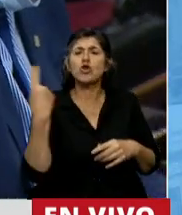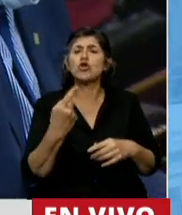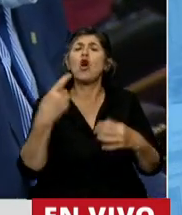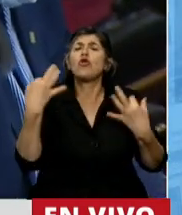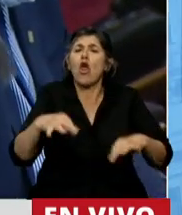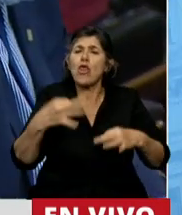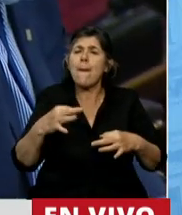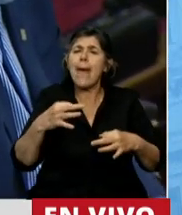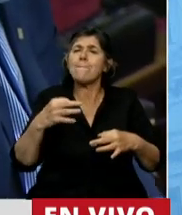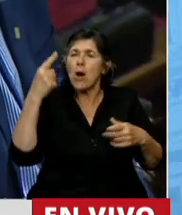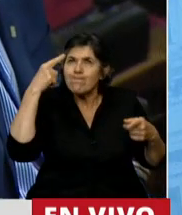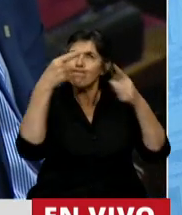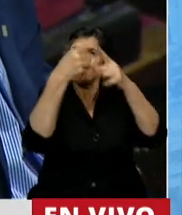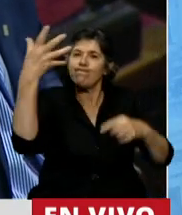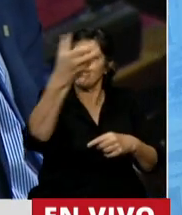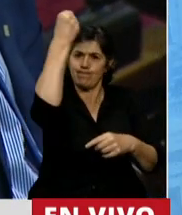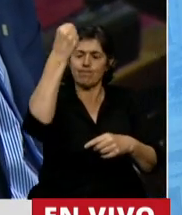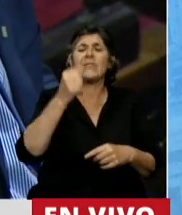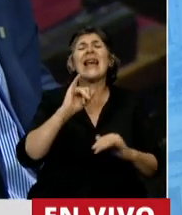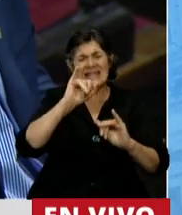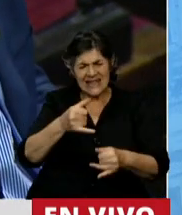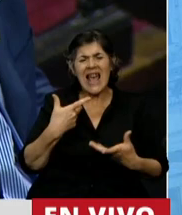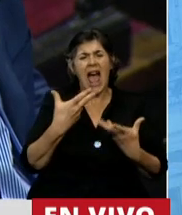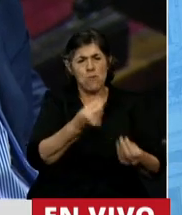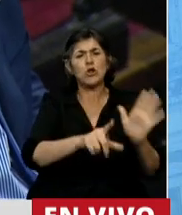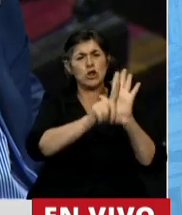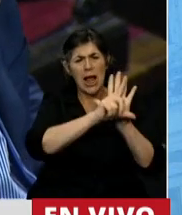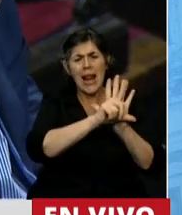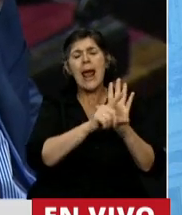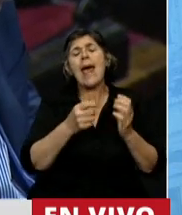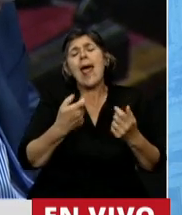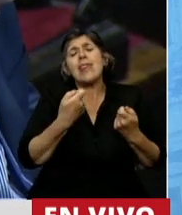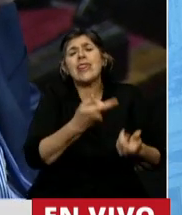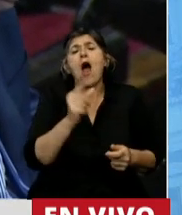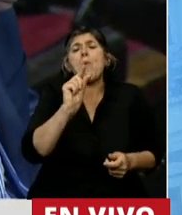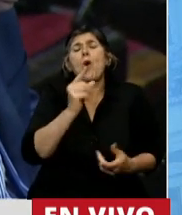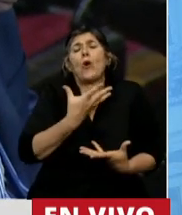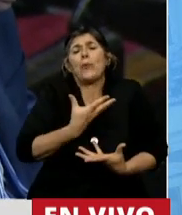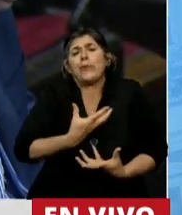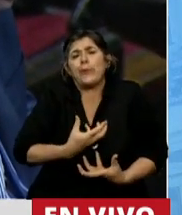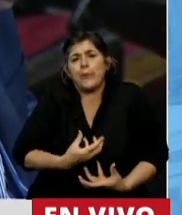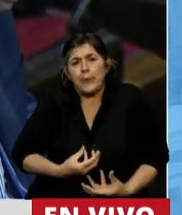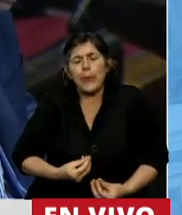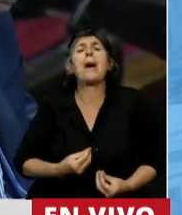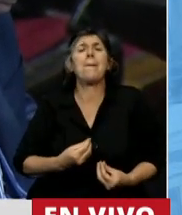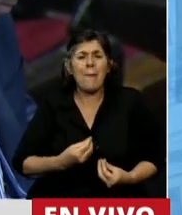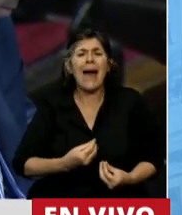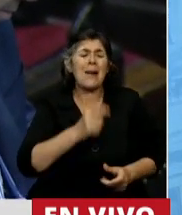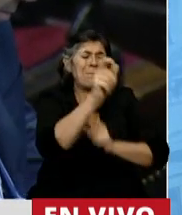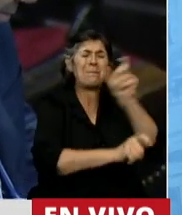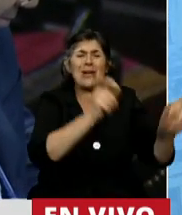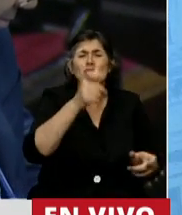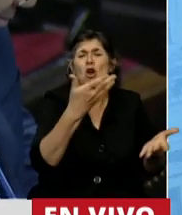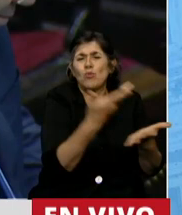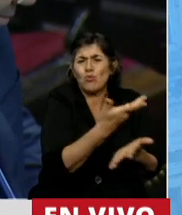apoyamos la ley porque pensamos que esta ley es un alivio para la dura y cruda situación de muchos.